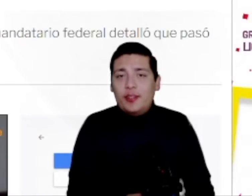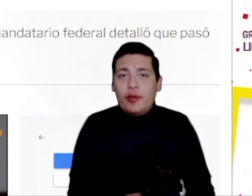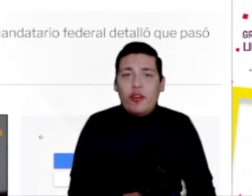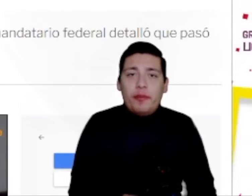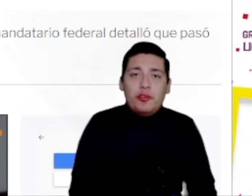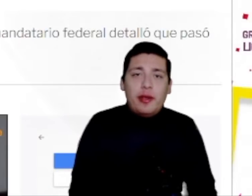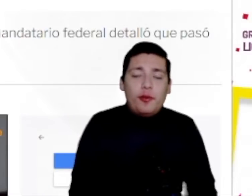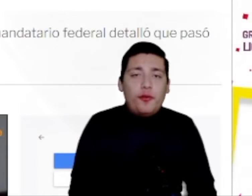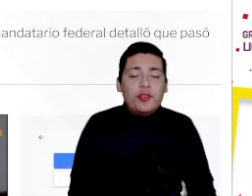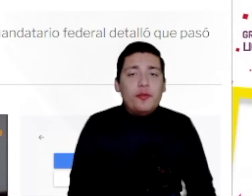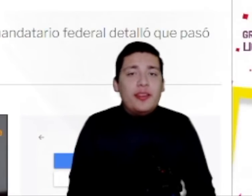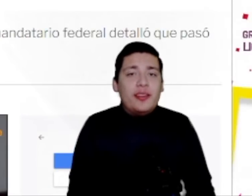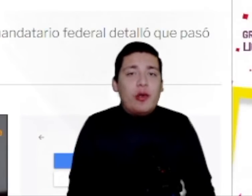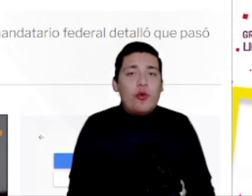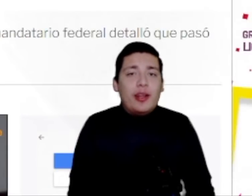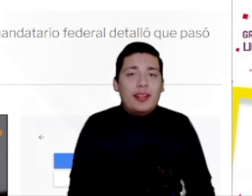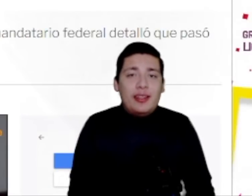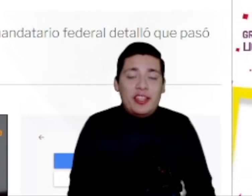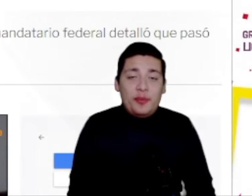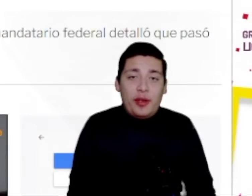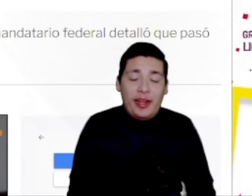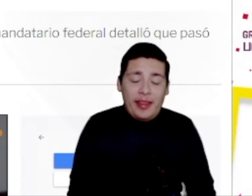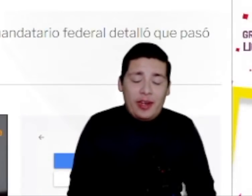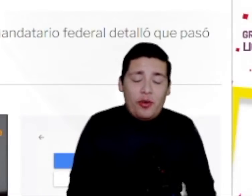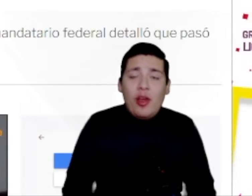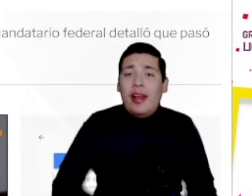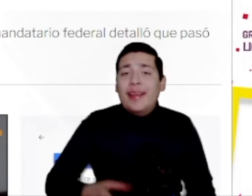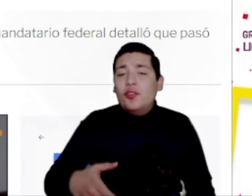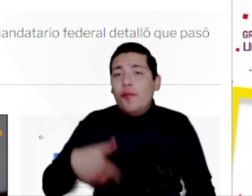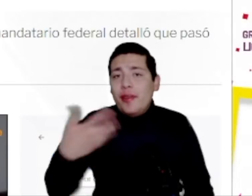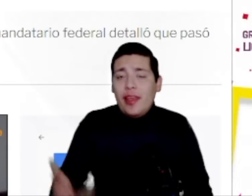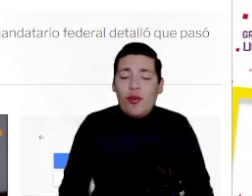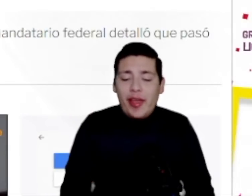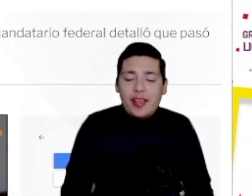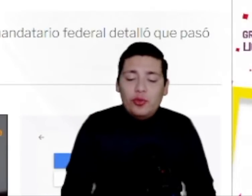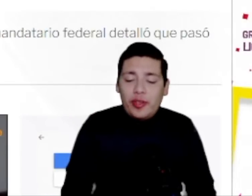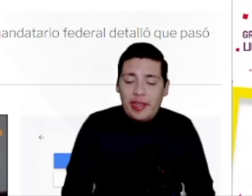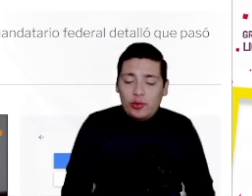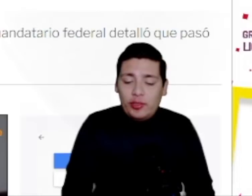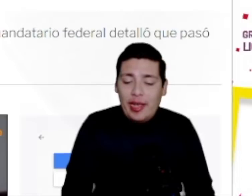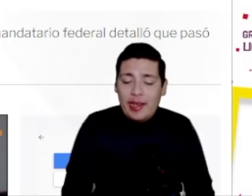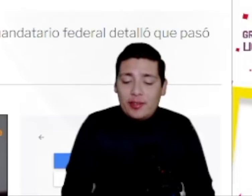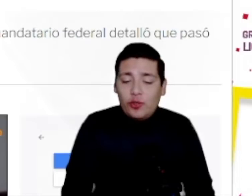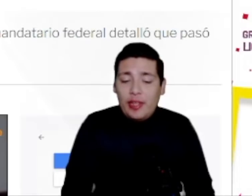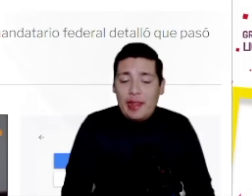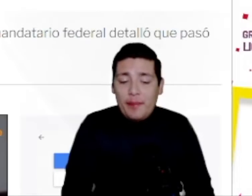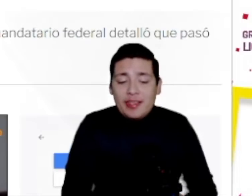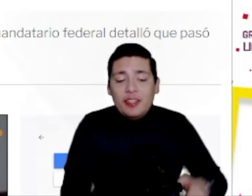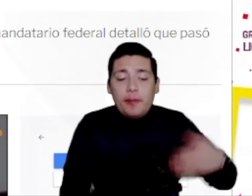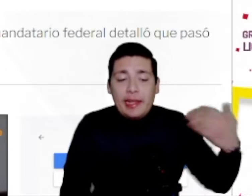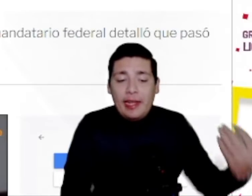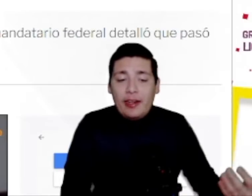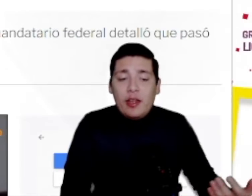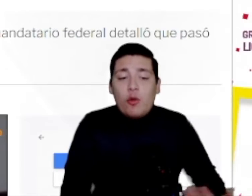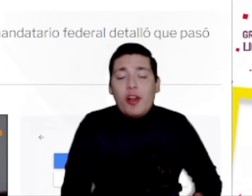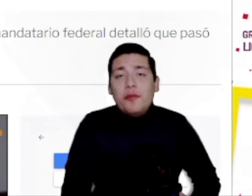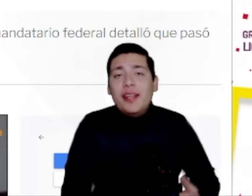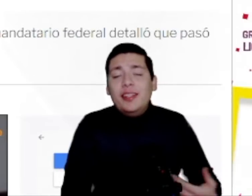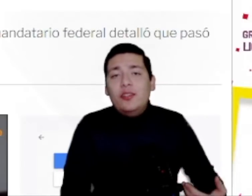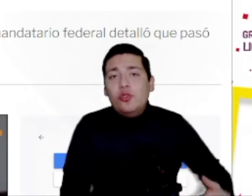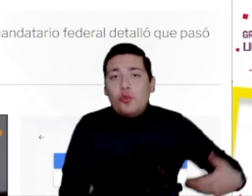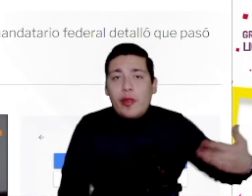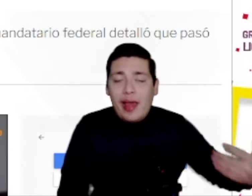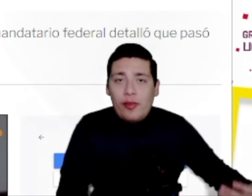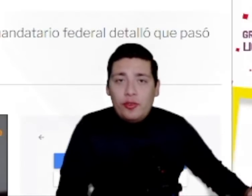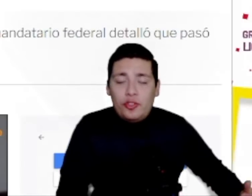presidente Andrés Manuel López Obrador fue sometido a un cateterismo cardíaco, lanzó un video en sus redes sociales donde, además de explicar cuáles van a